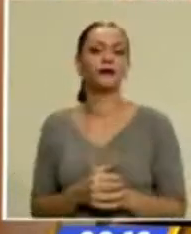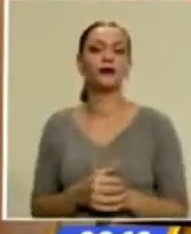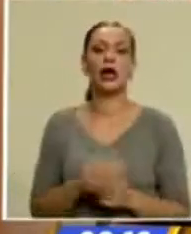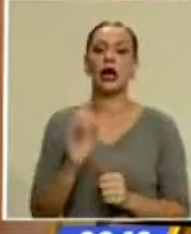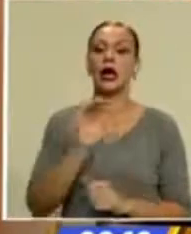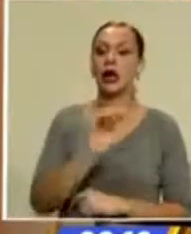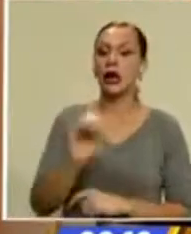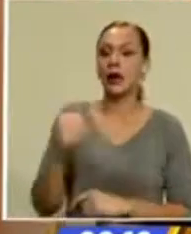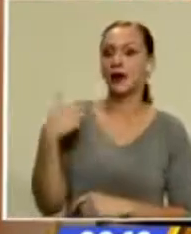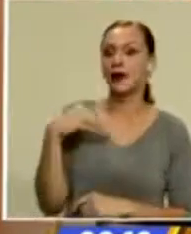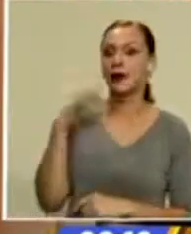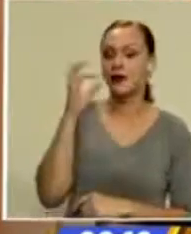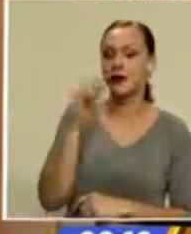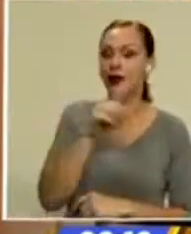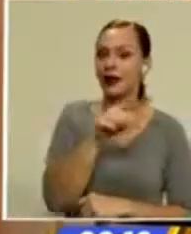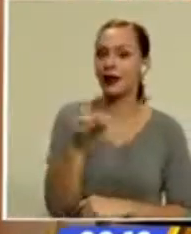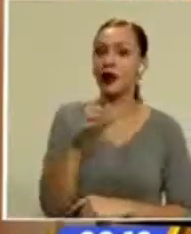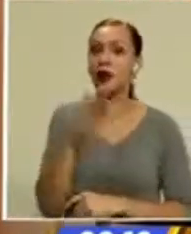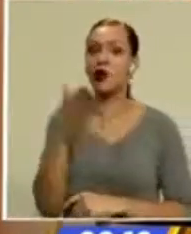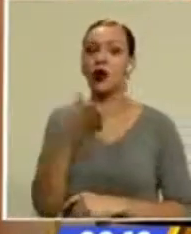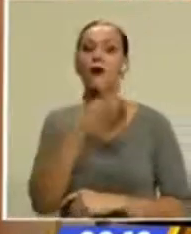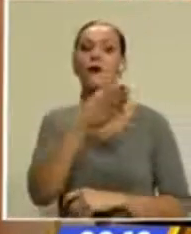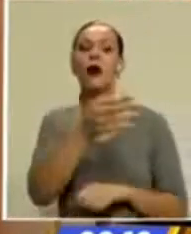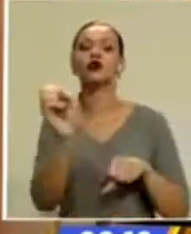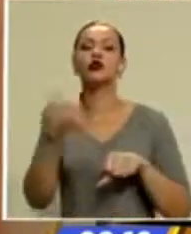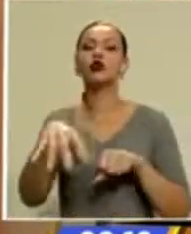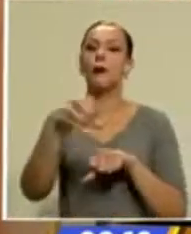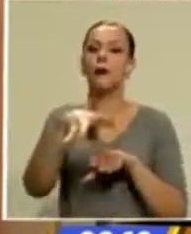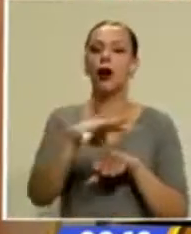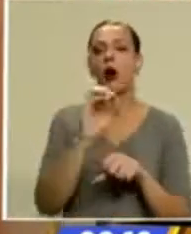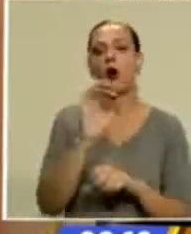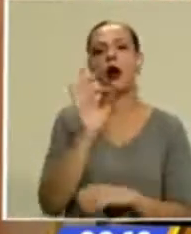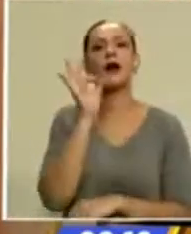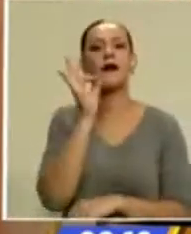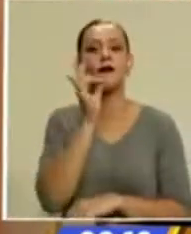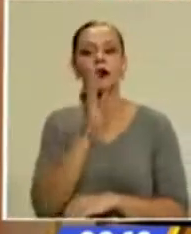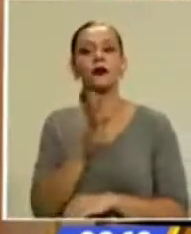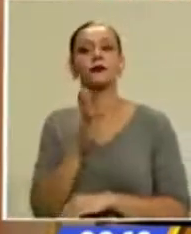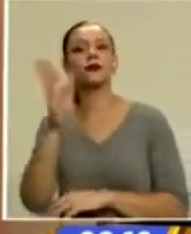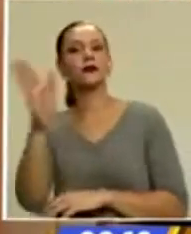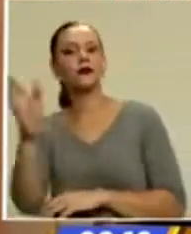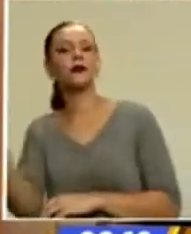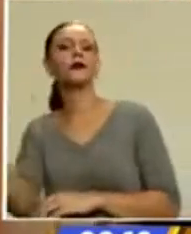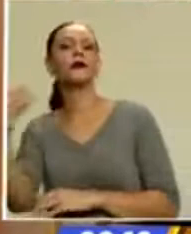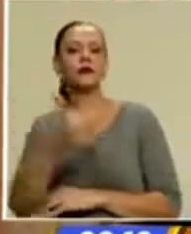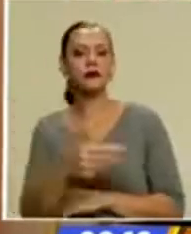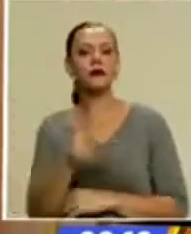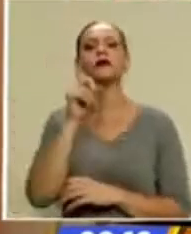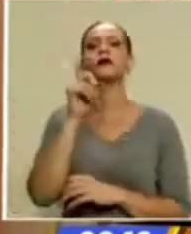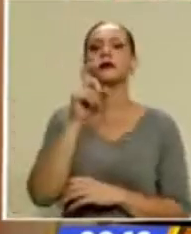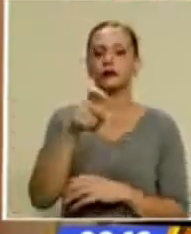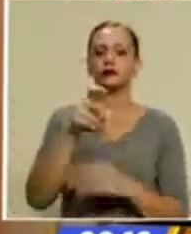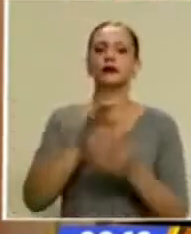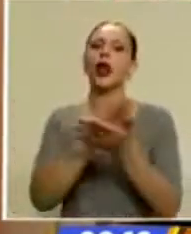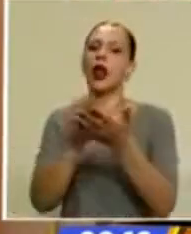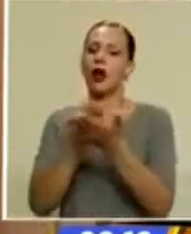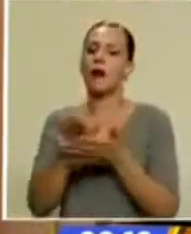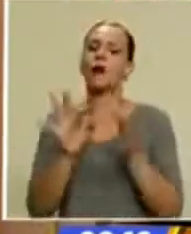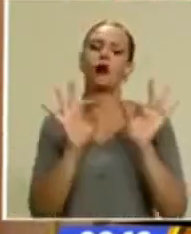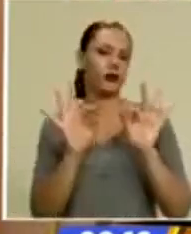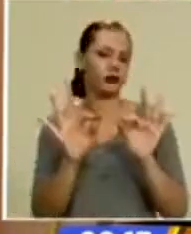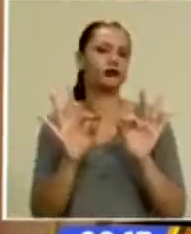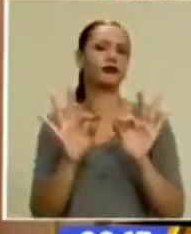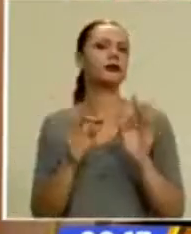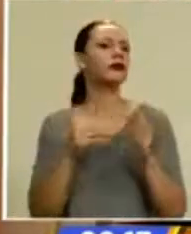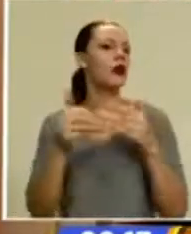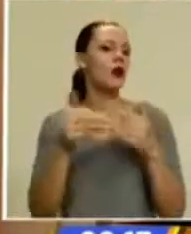también recordarles a los niños y las niñas que cuando vamos al supermercado o a la feria y regresamos, debemos lavar muy bien,